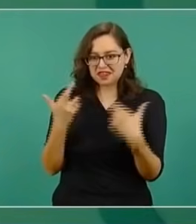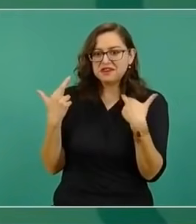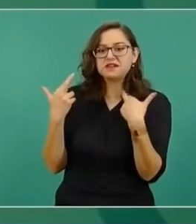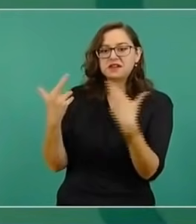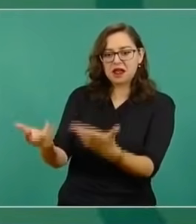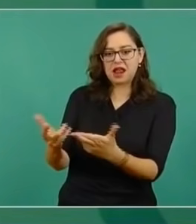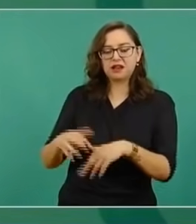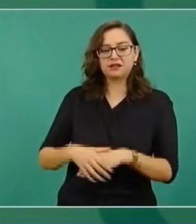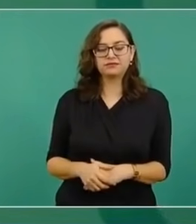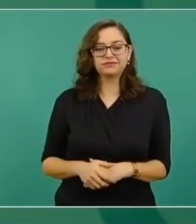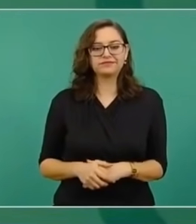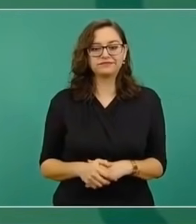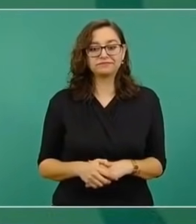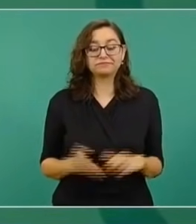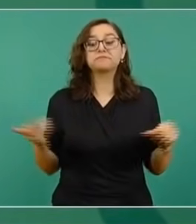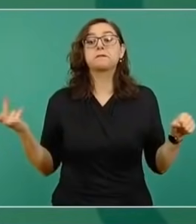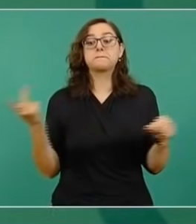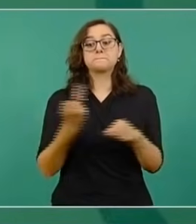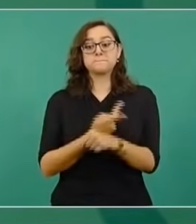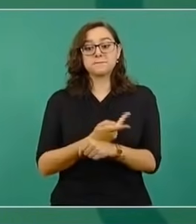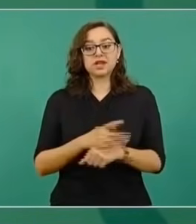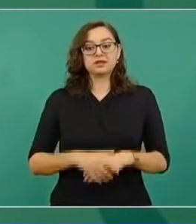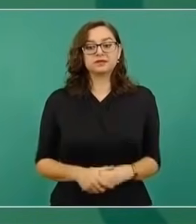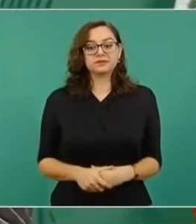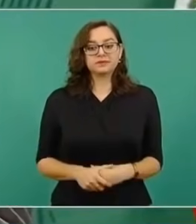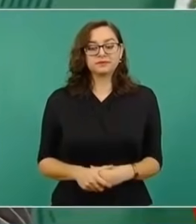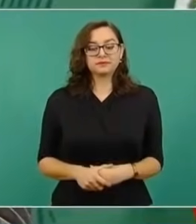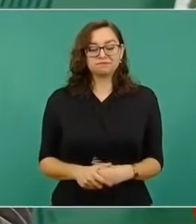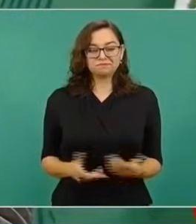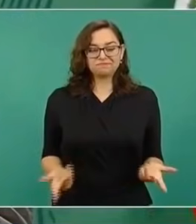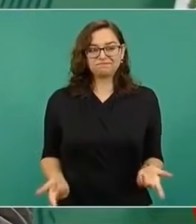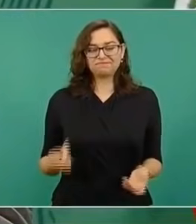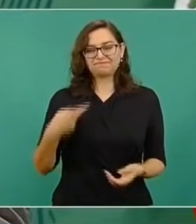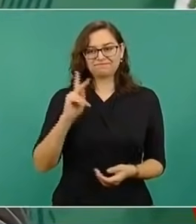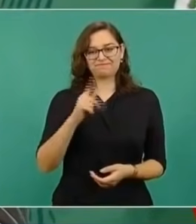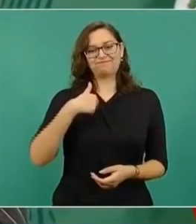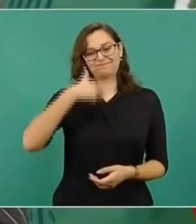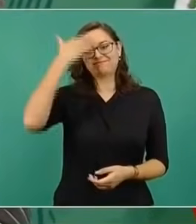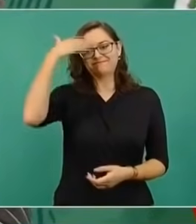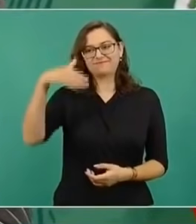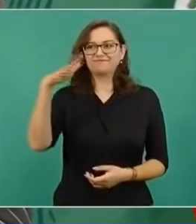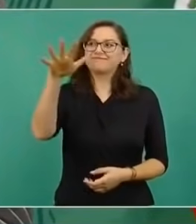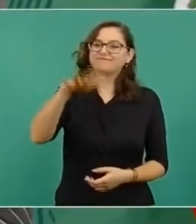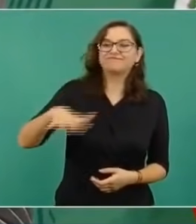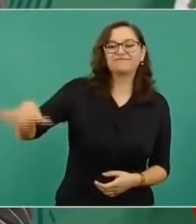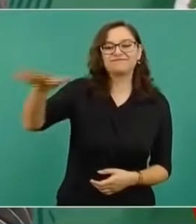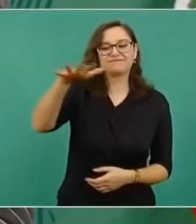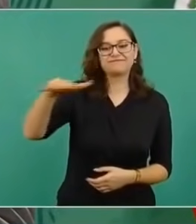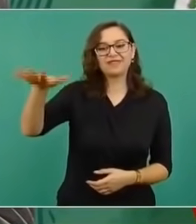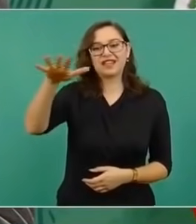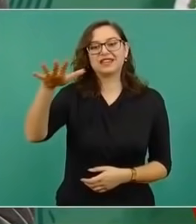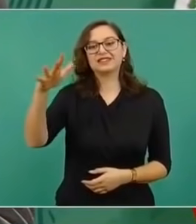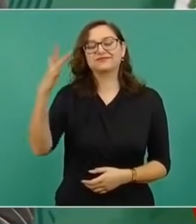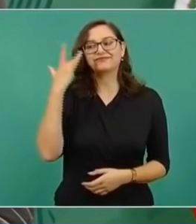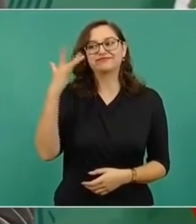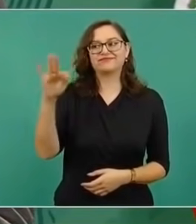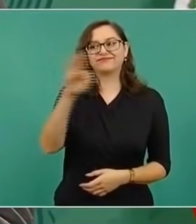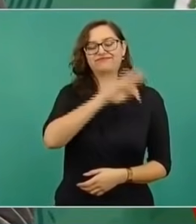de este pensamiento, de cómo son, porque los tengo